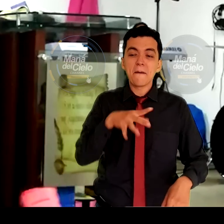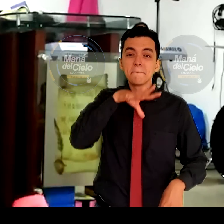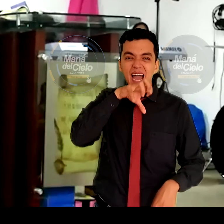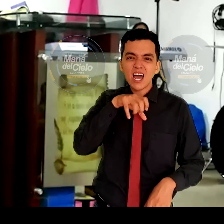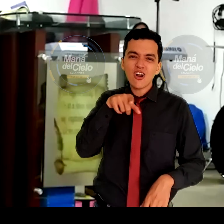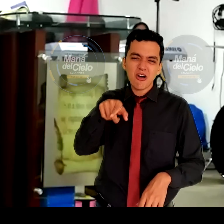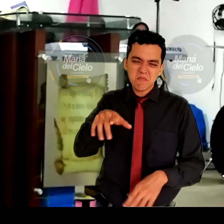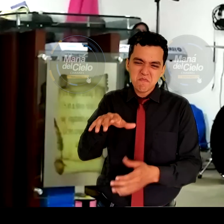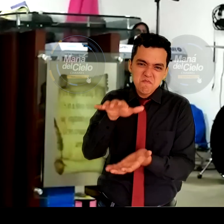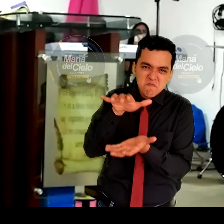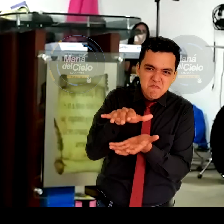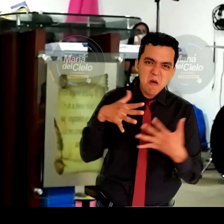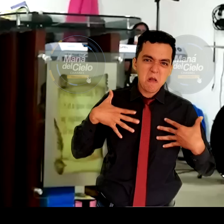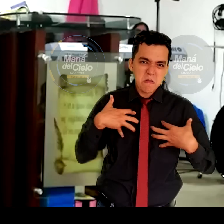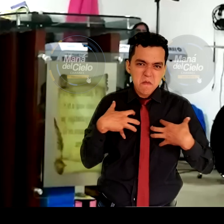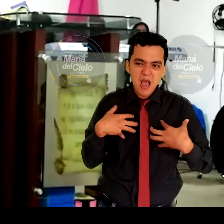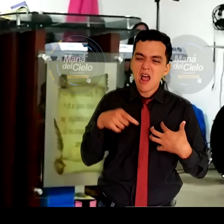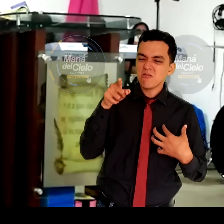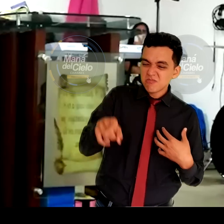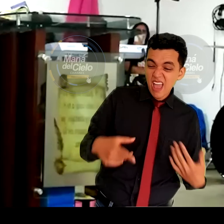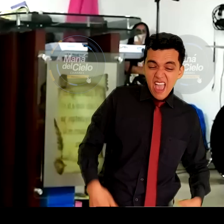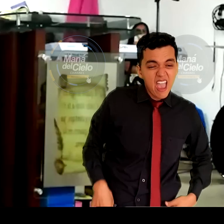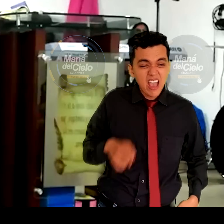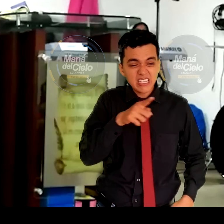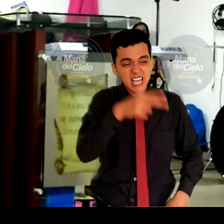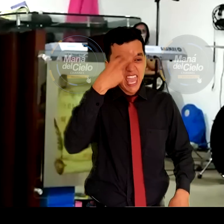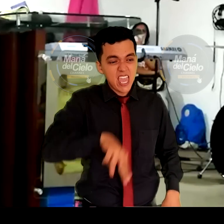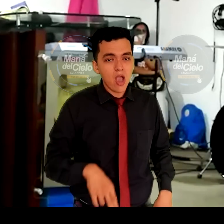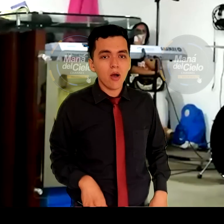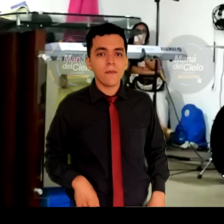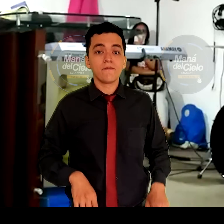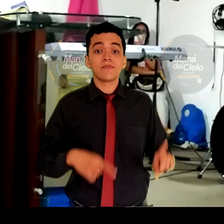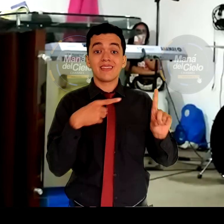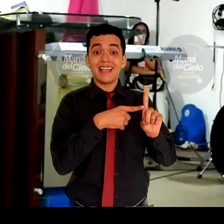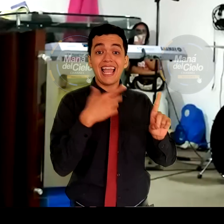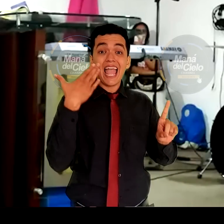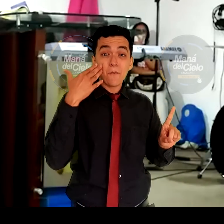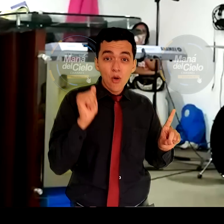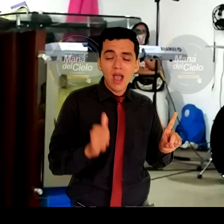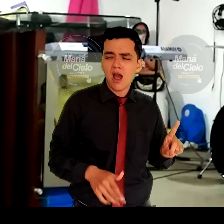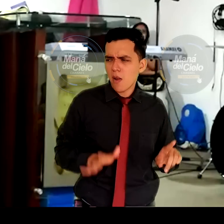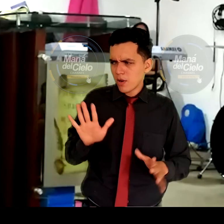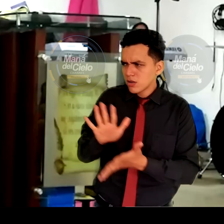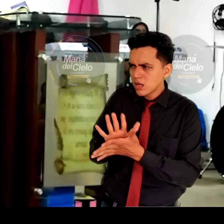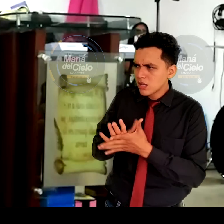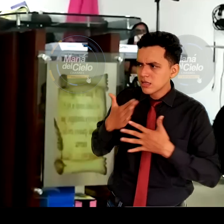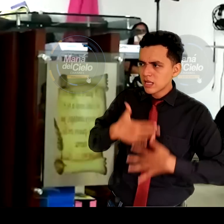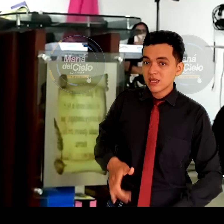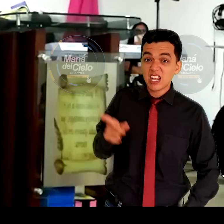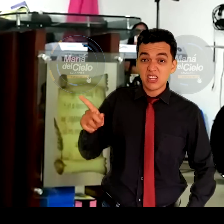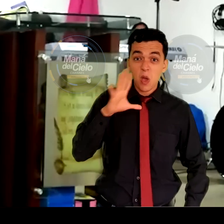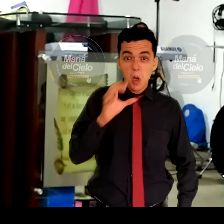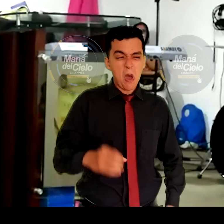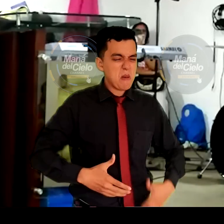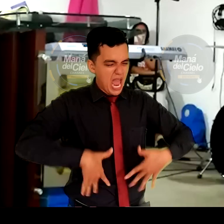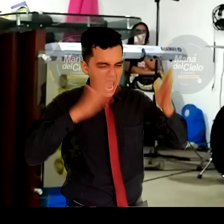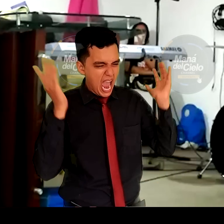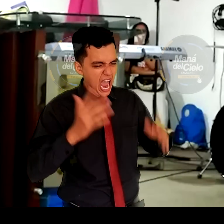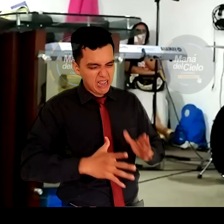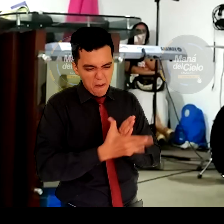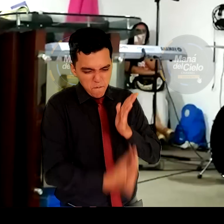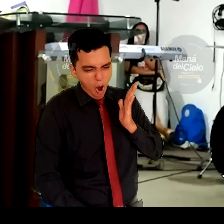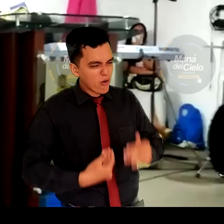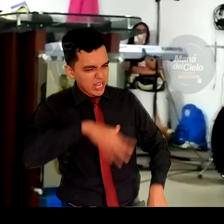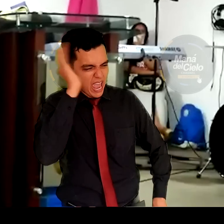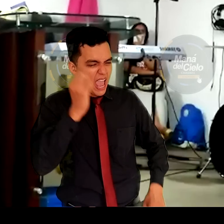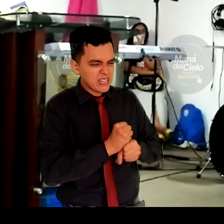¿Por qué? Porque se acabó el trabajo. Y la esposa dice, mi amor, pero no, claro, como usted que no tiene que responder. Y los hijos ahí, bueno, ¿cuál es el Dios que mi